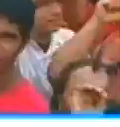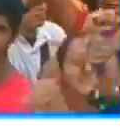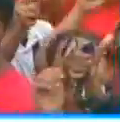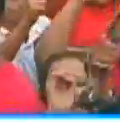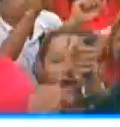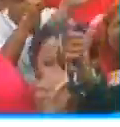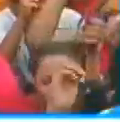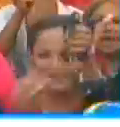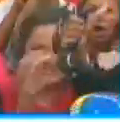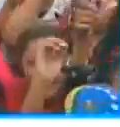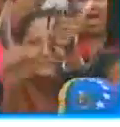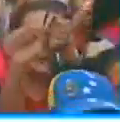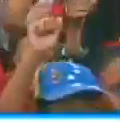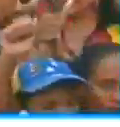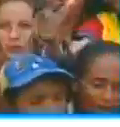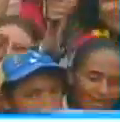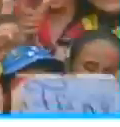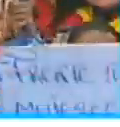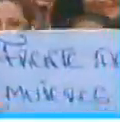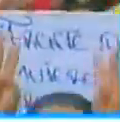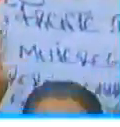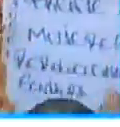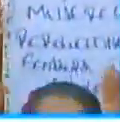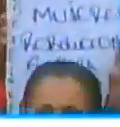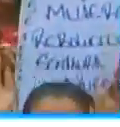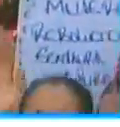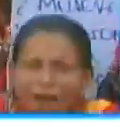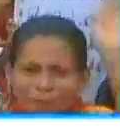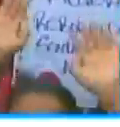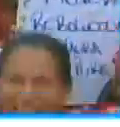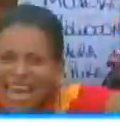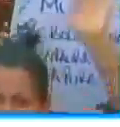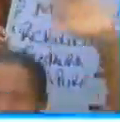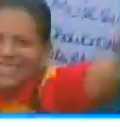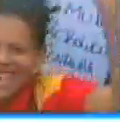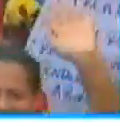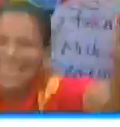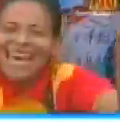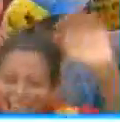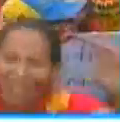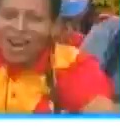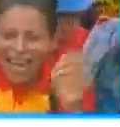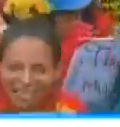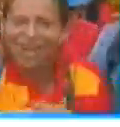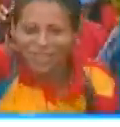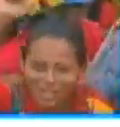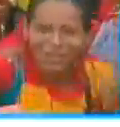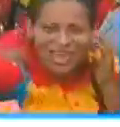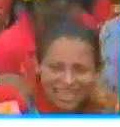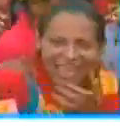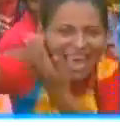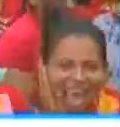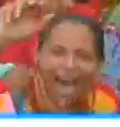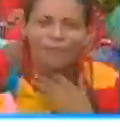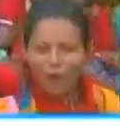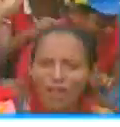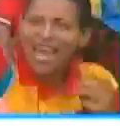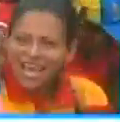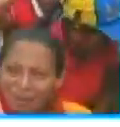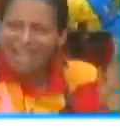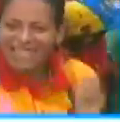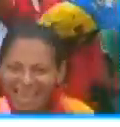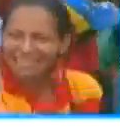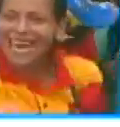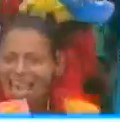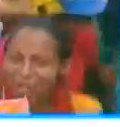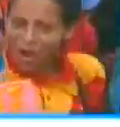te pido desde mi corazón, de hombre trabajador, de hombre que ama profundamente esta patria, te